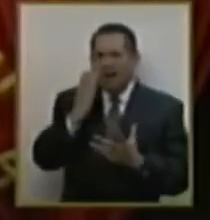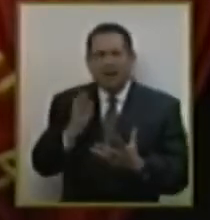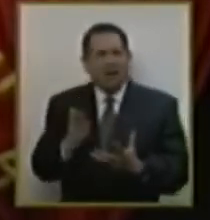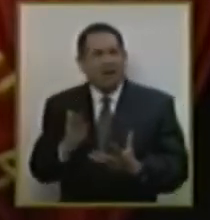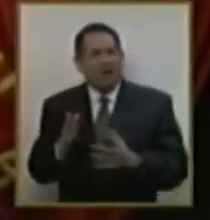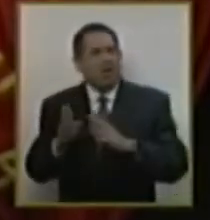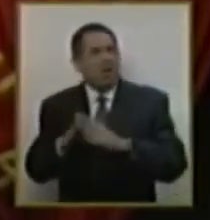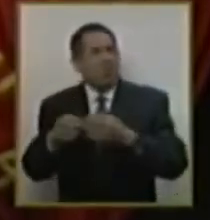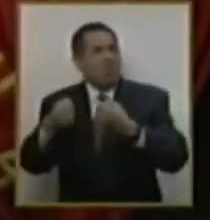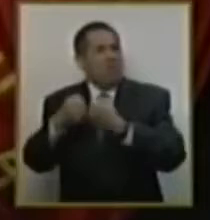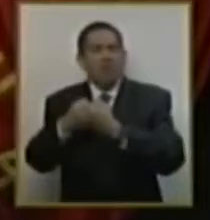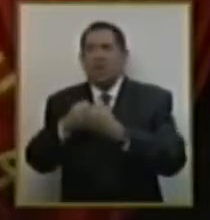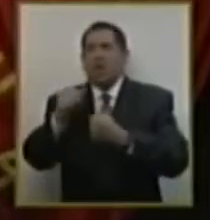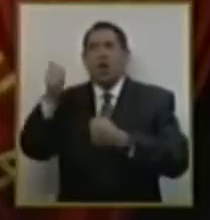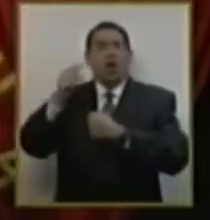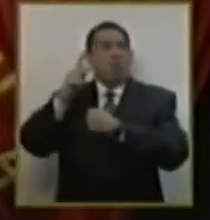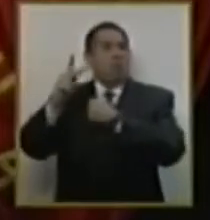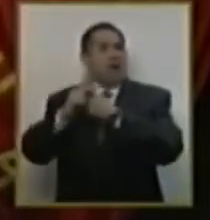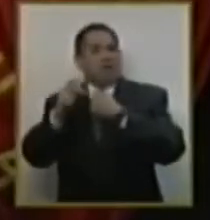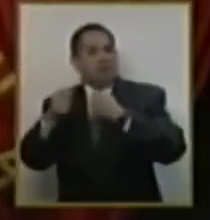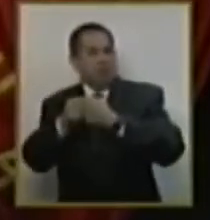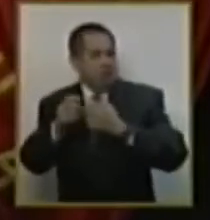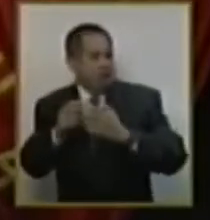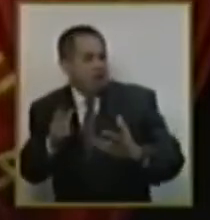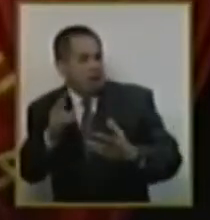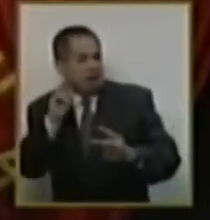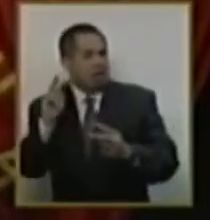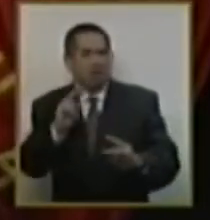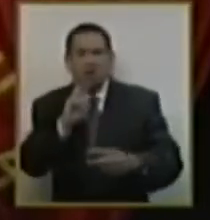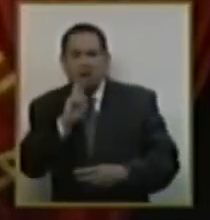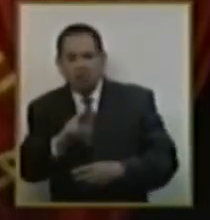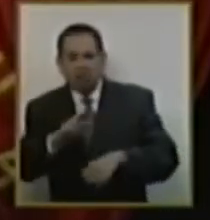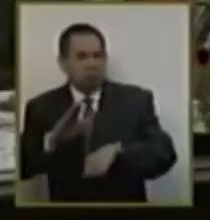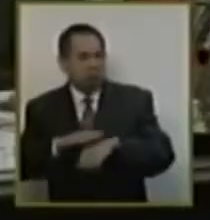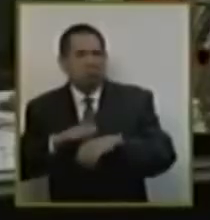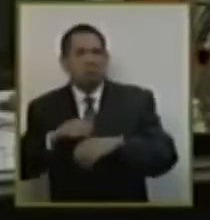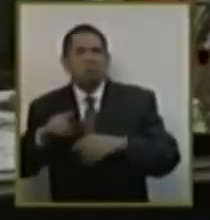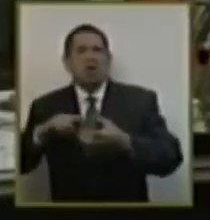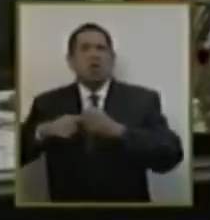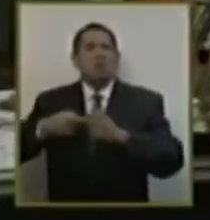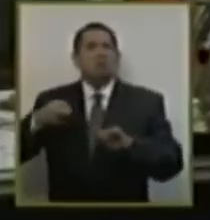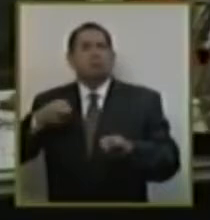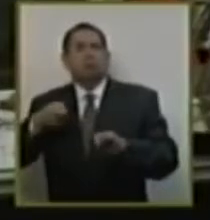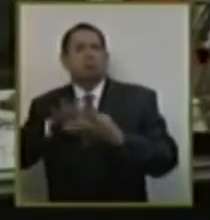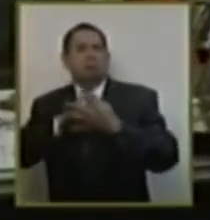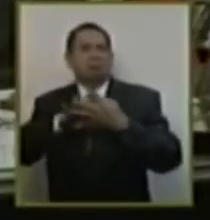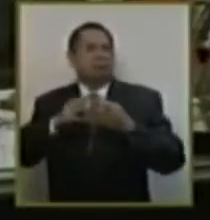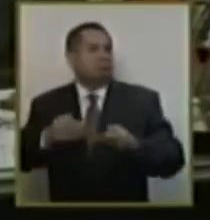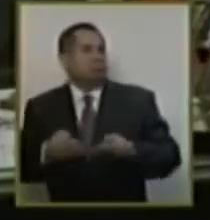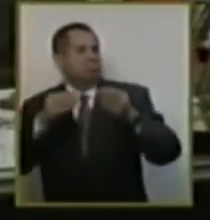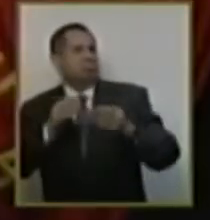las naciones más favorecidas, que responden con balas alambradas,